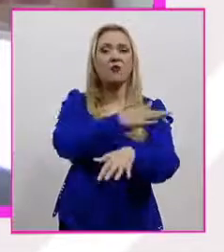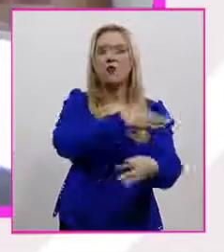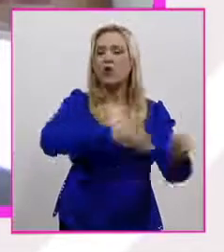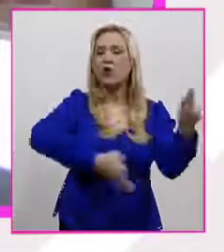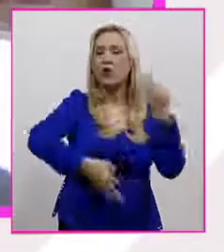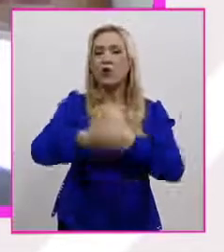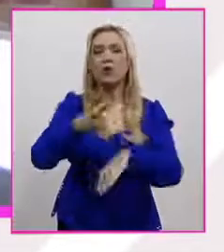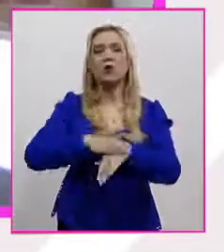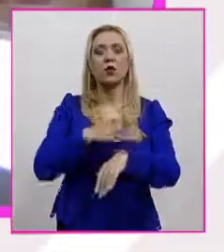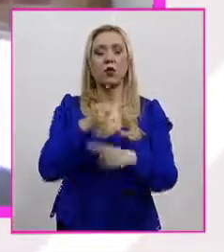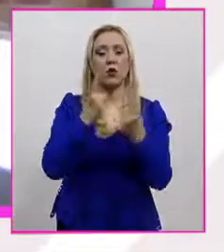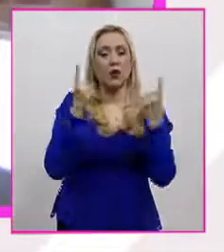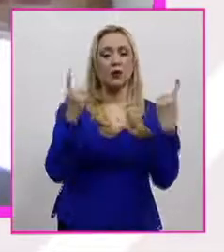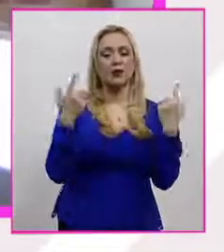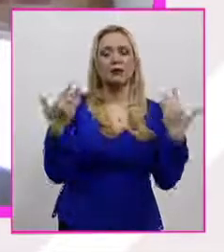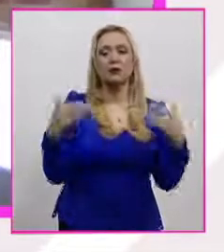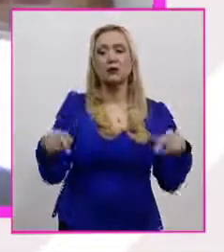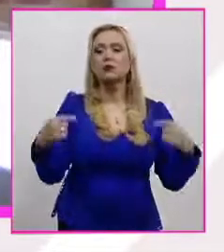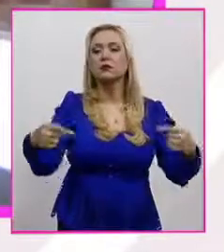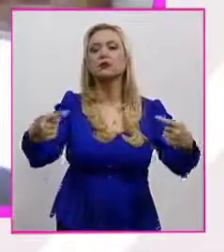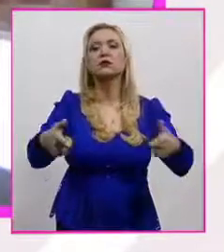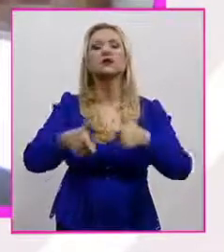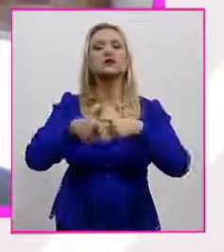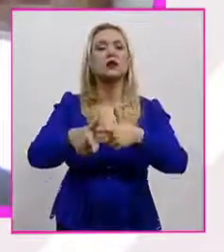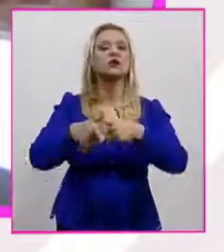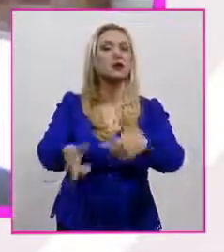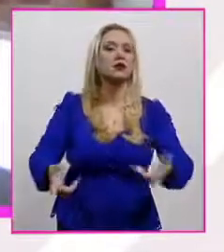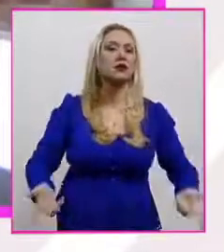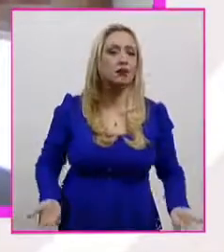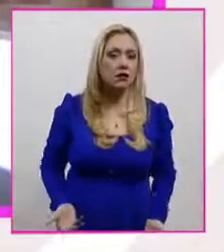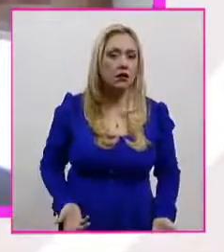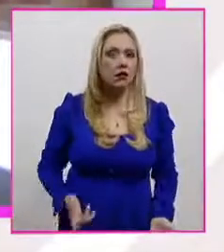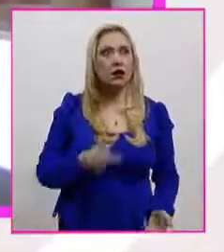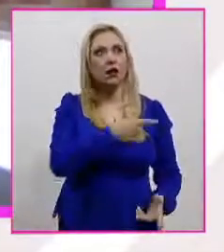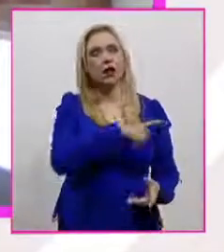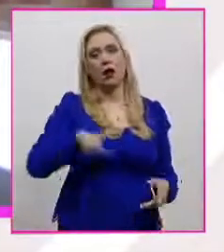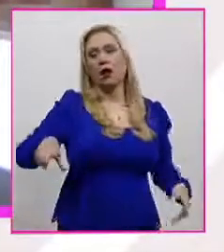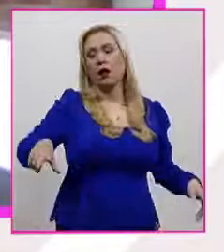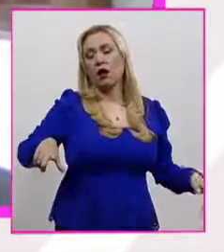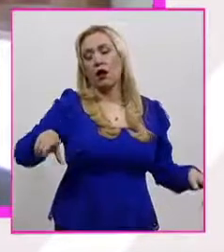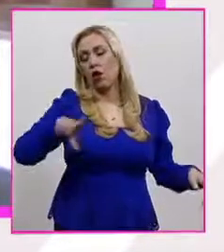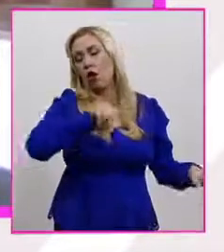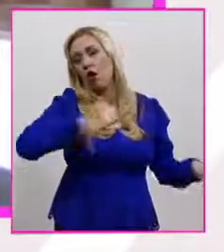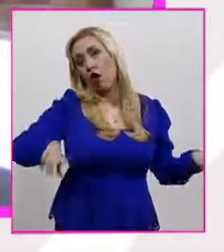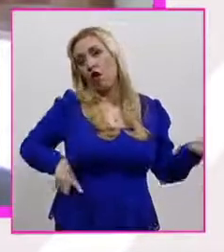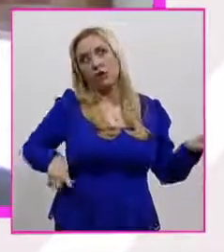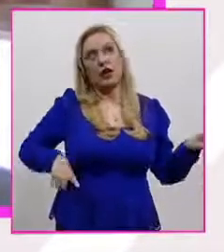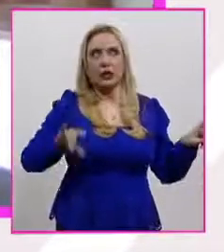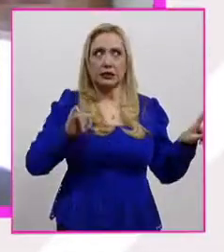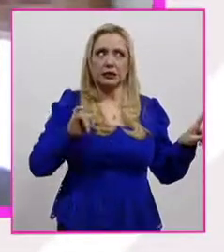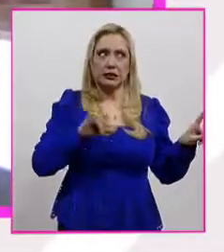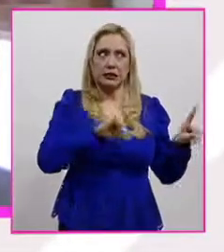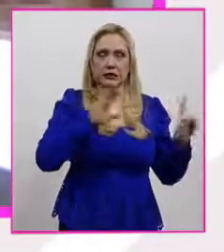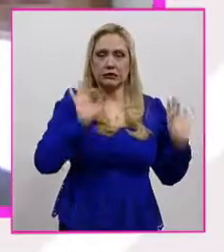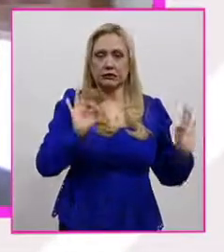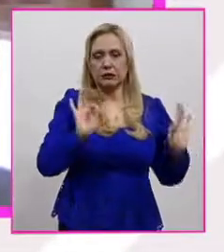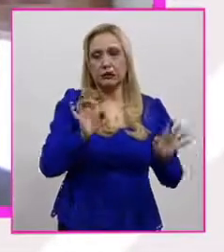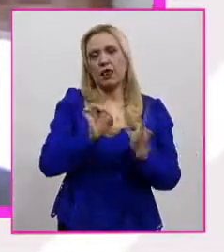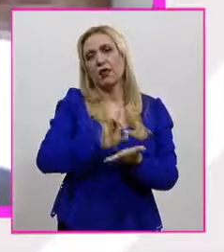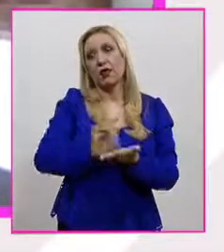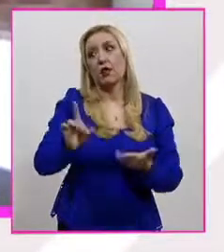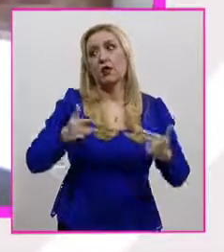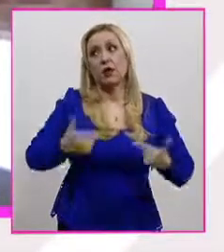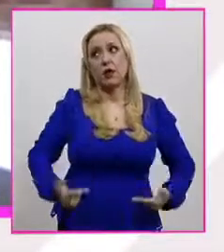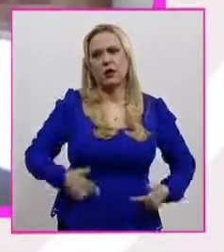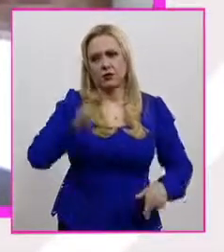la simple acción del sector público, la redistribución del sector público sí es fundamental y sí es condición necesaria, pero no es condición suficiente para hacer